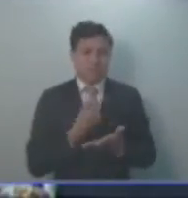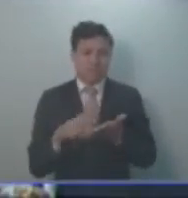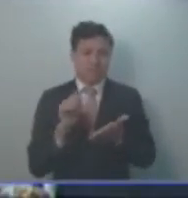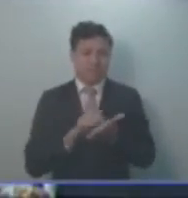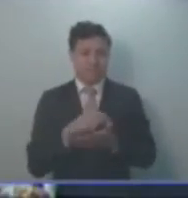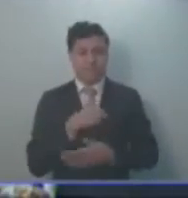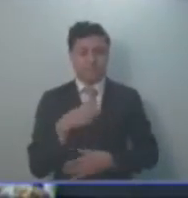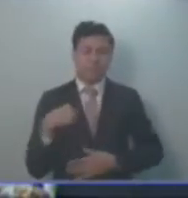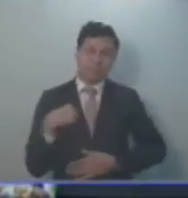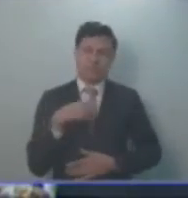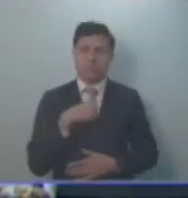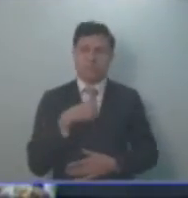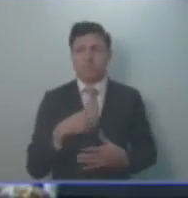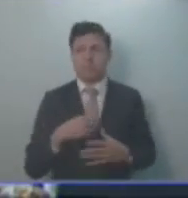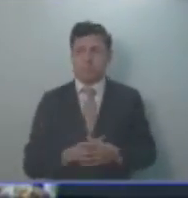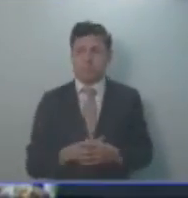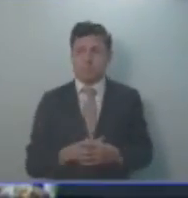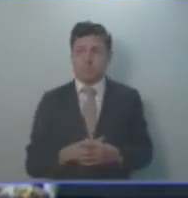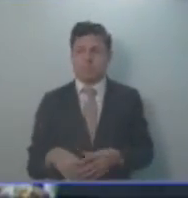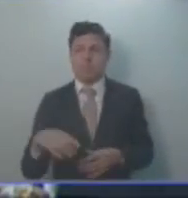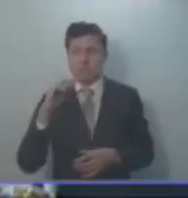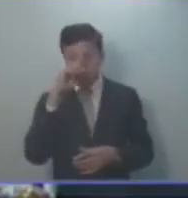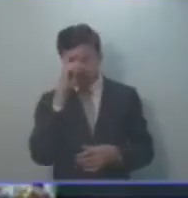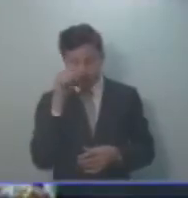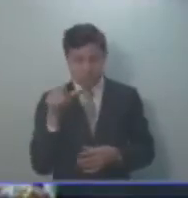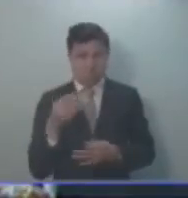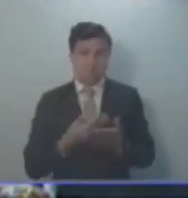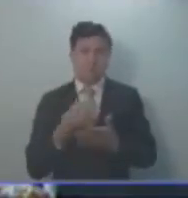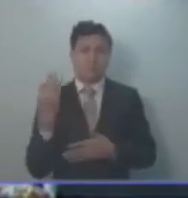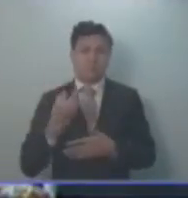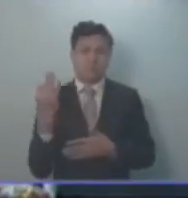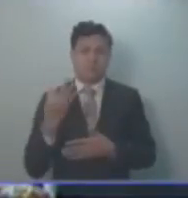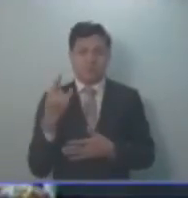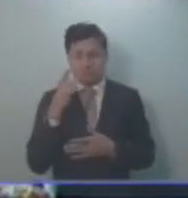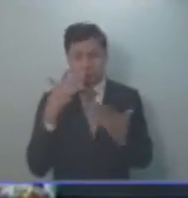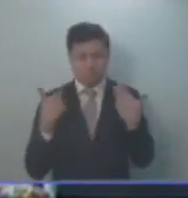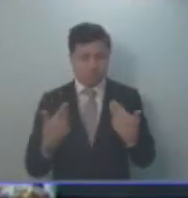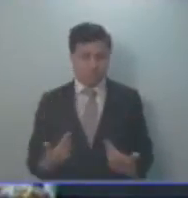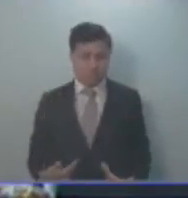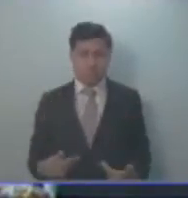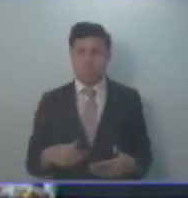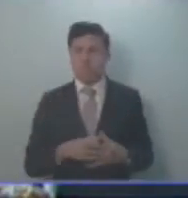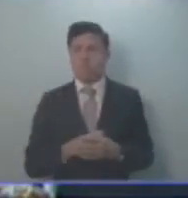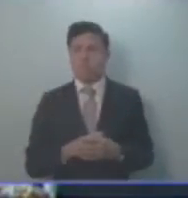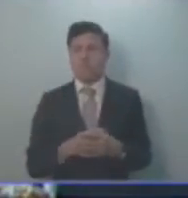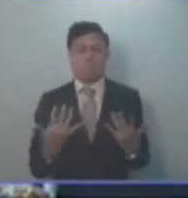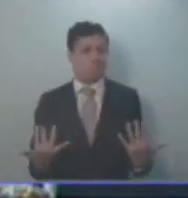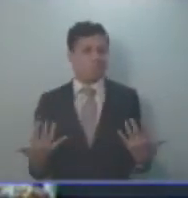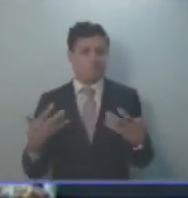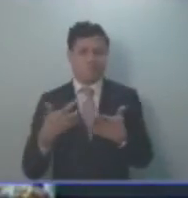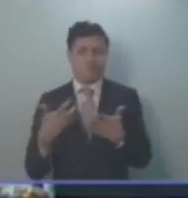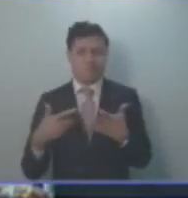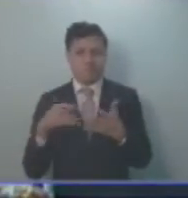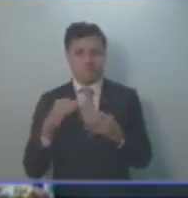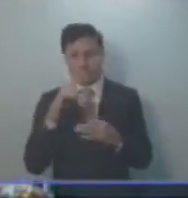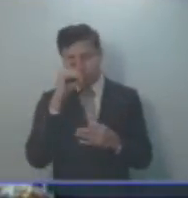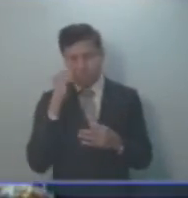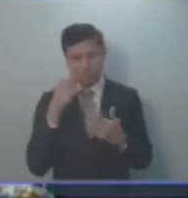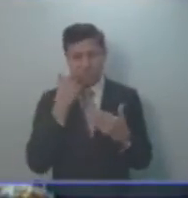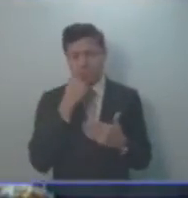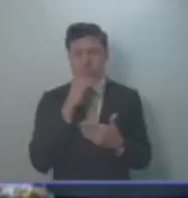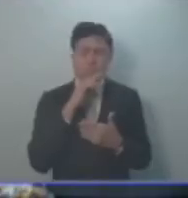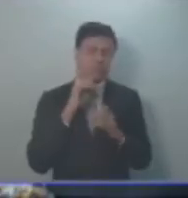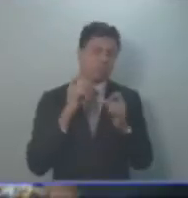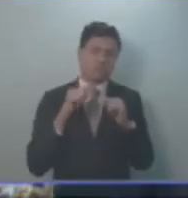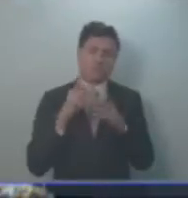médico tratante, trabajos que requieran esfuerzos físicos incompatibles con su estado o